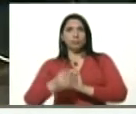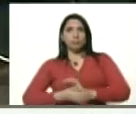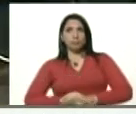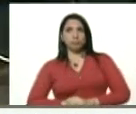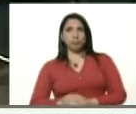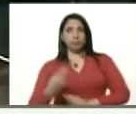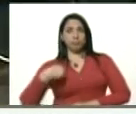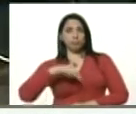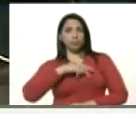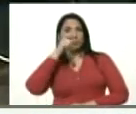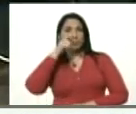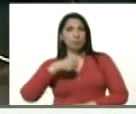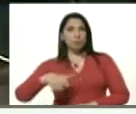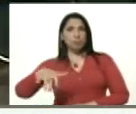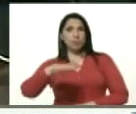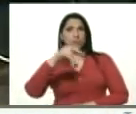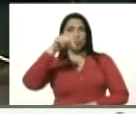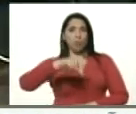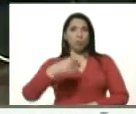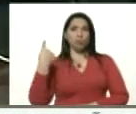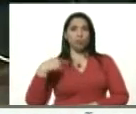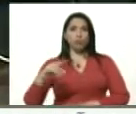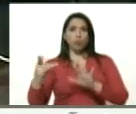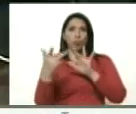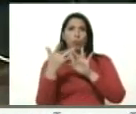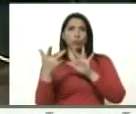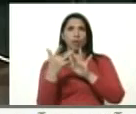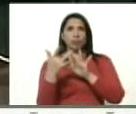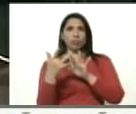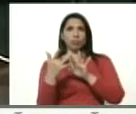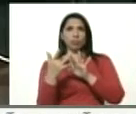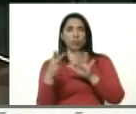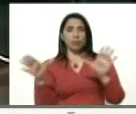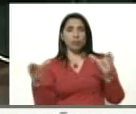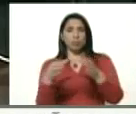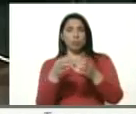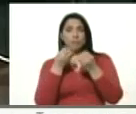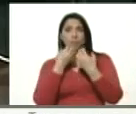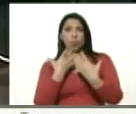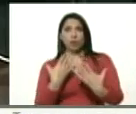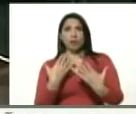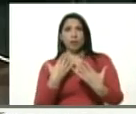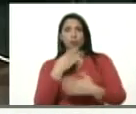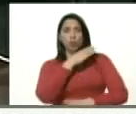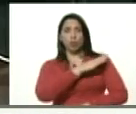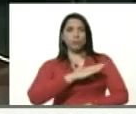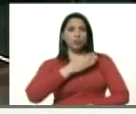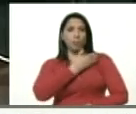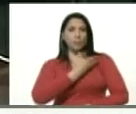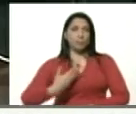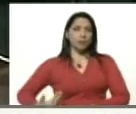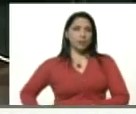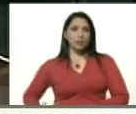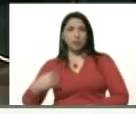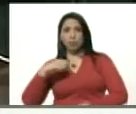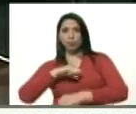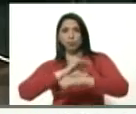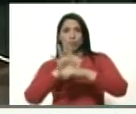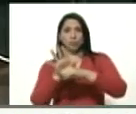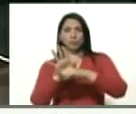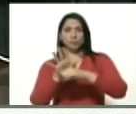a nuestro pueblo. Hoy tuve un contacto, hubo una reunión muy buena de la Comisión Presidencial del